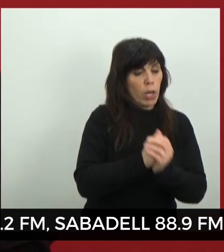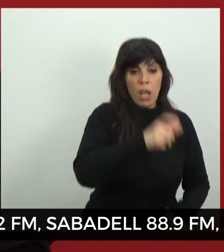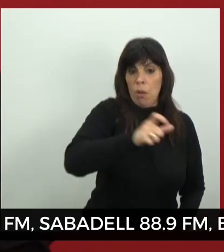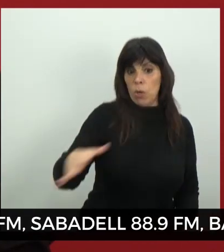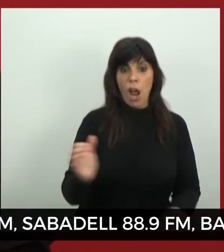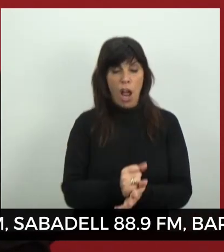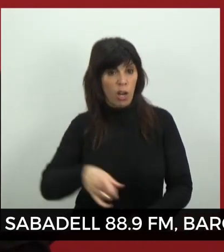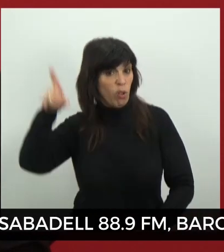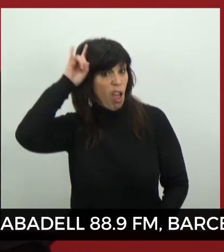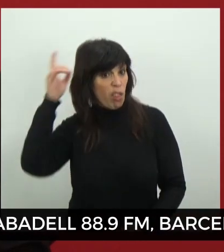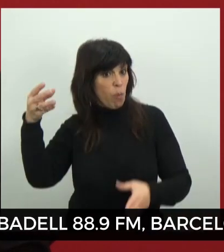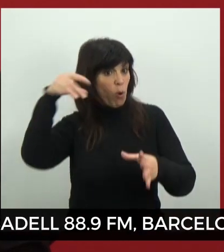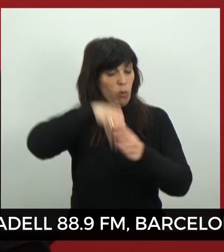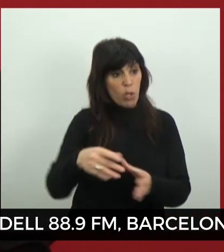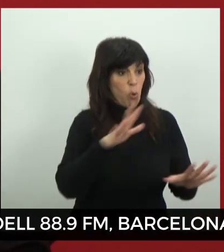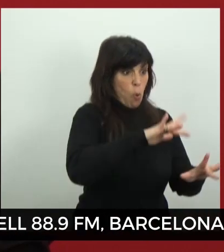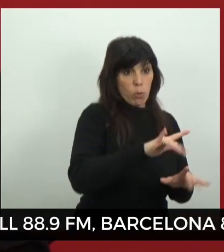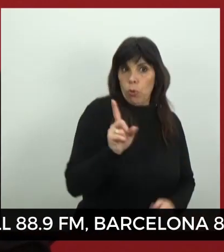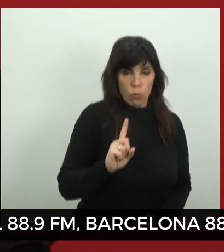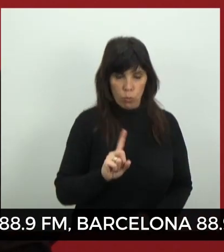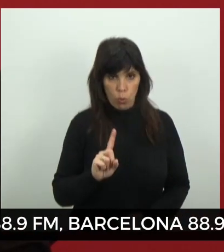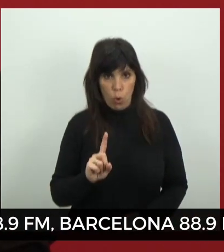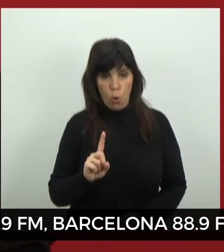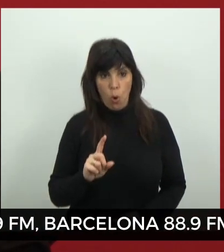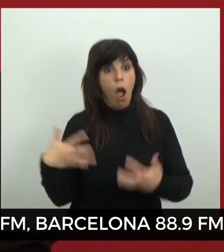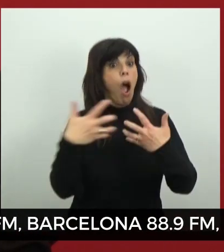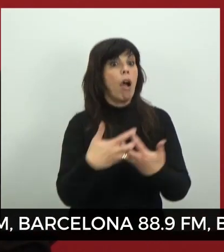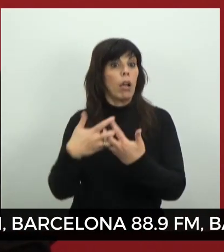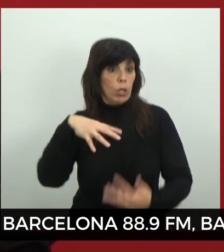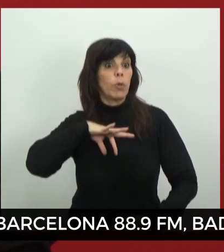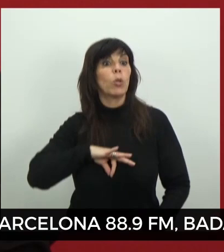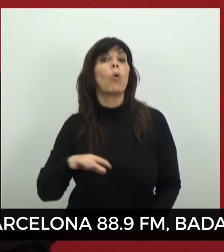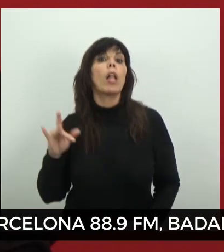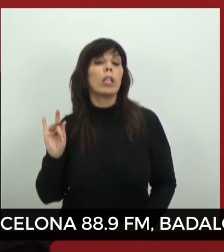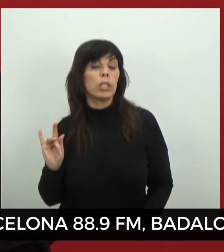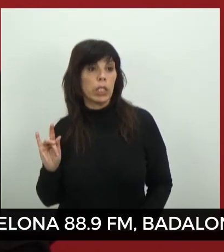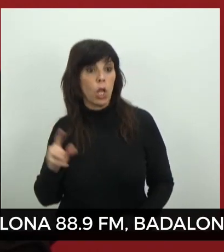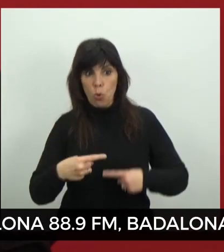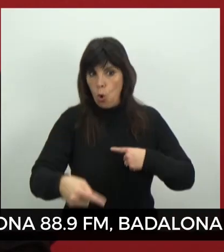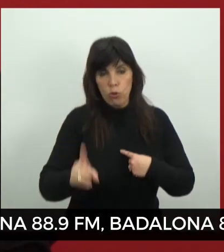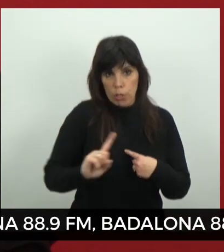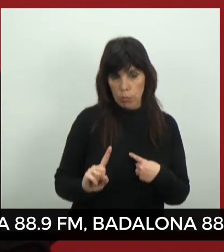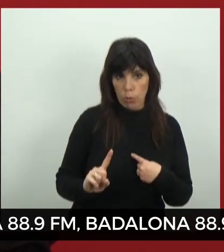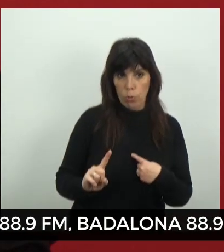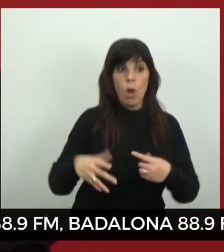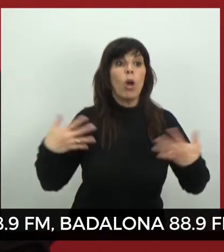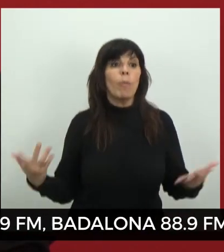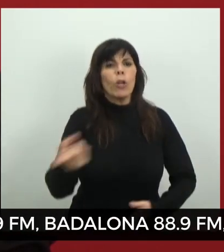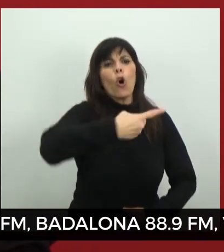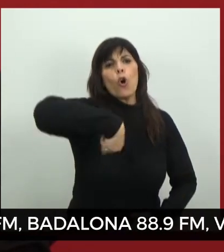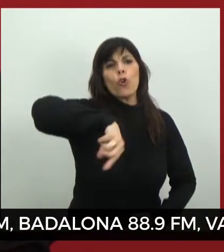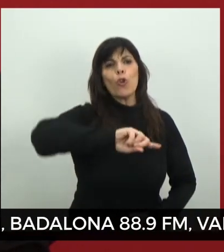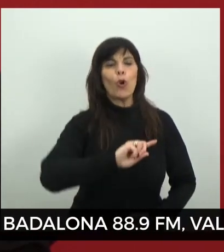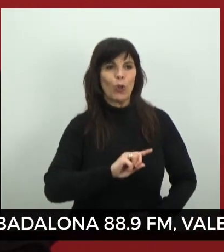espiritual? No, tampoco. Pero tenemos que saber un poco cómo luchar, queridos. porque somos guerreros. Somos la